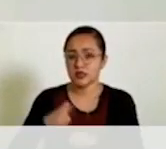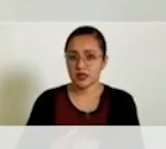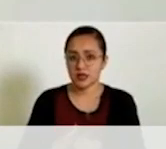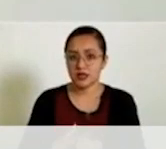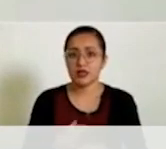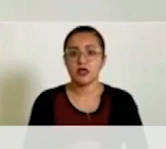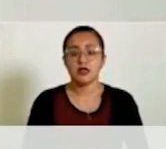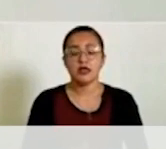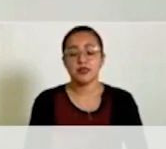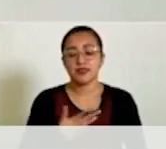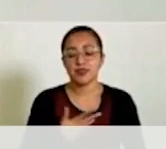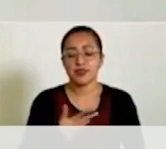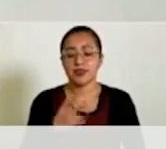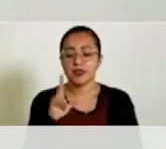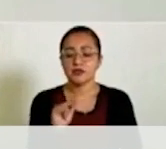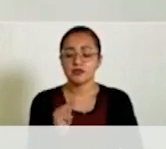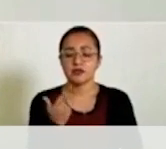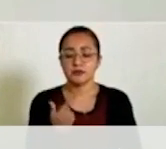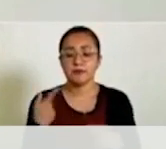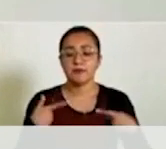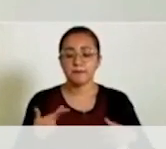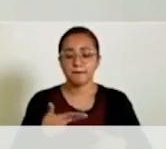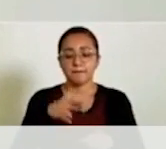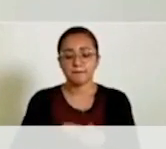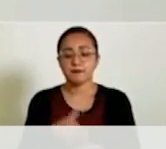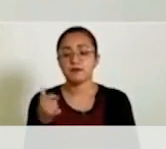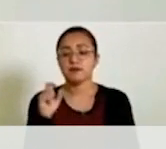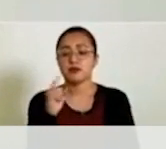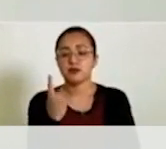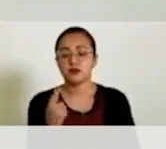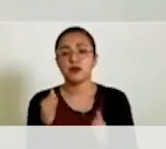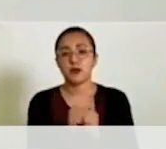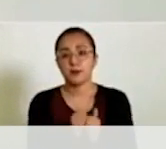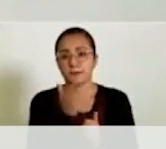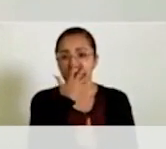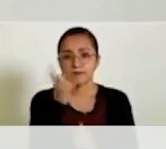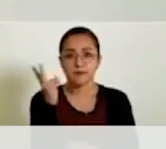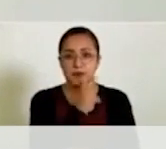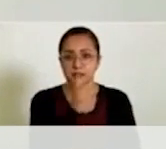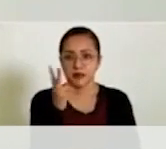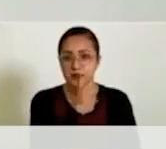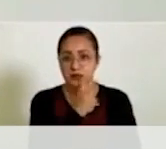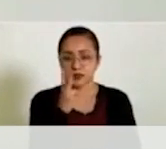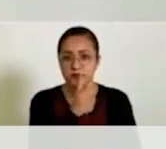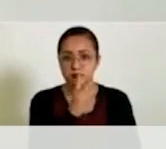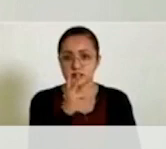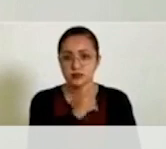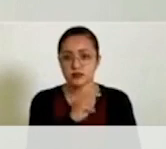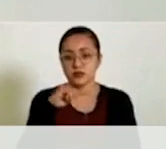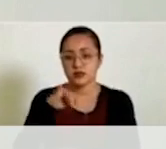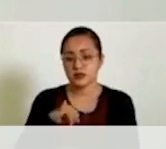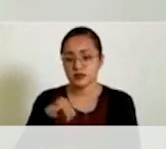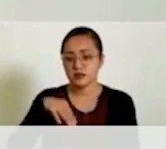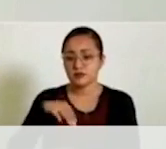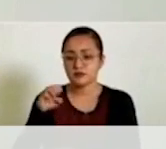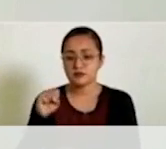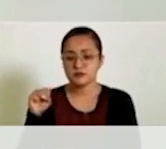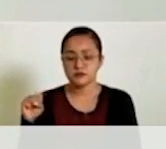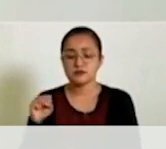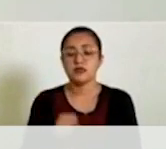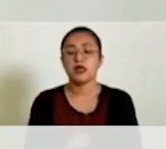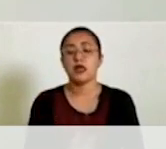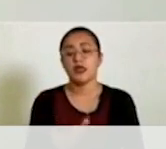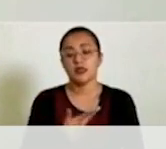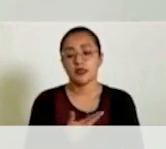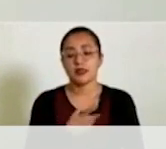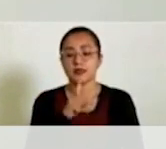salud tenemos 87 pacientes y 21 que requieren ventilación asistida. En el IMSS